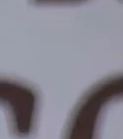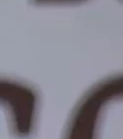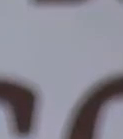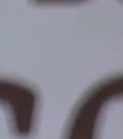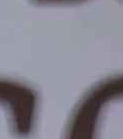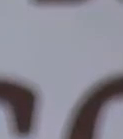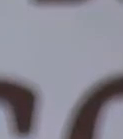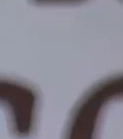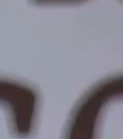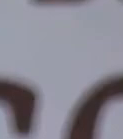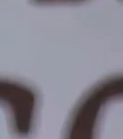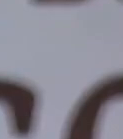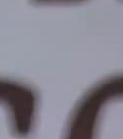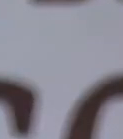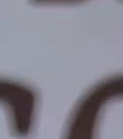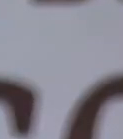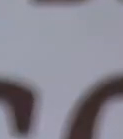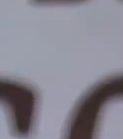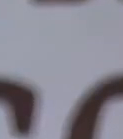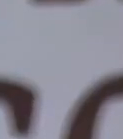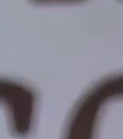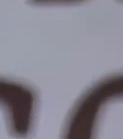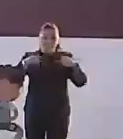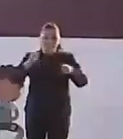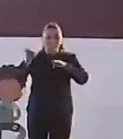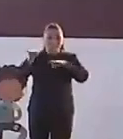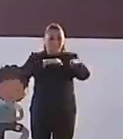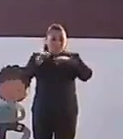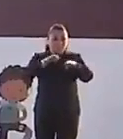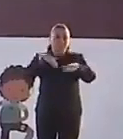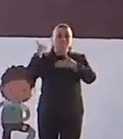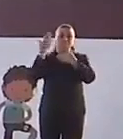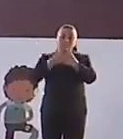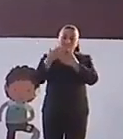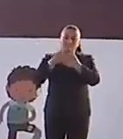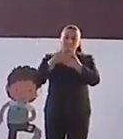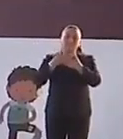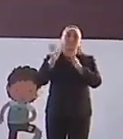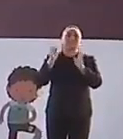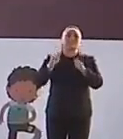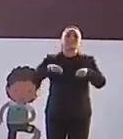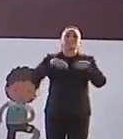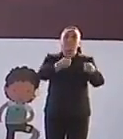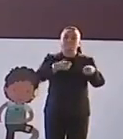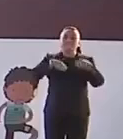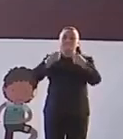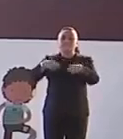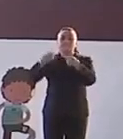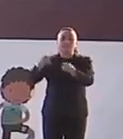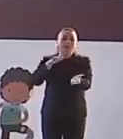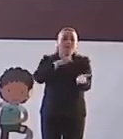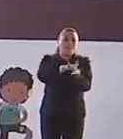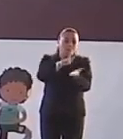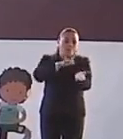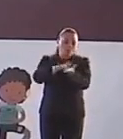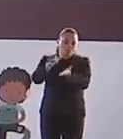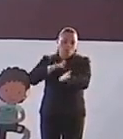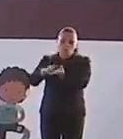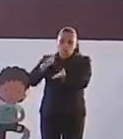todos los productores van a recibir un apoyo